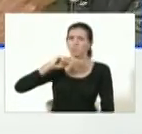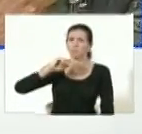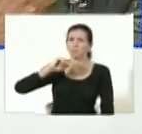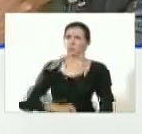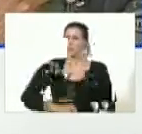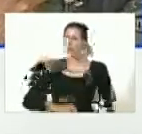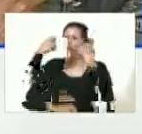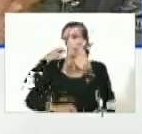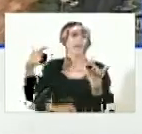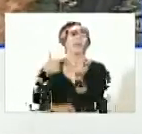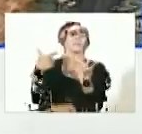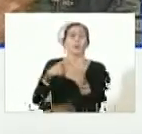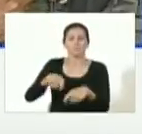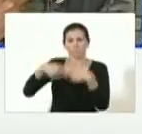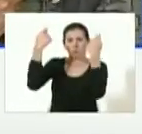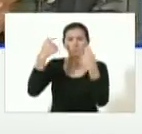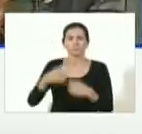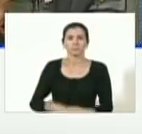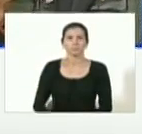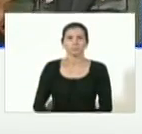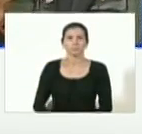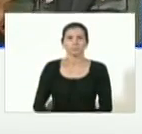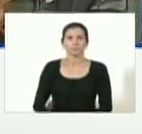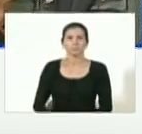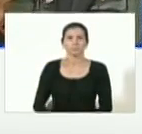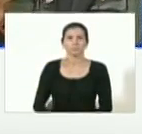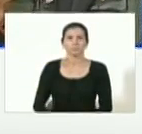4-3-2 Grupo Castro.